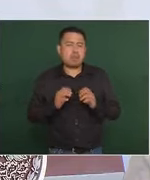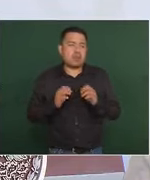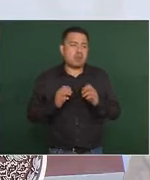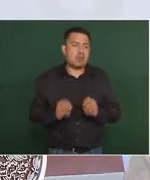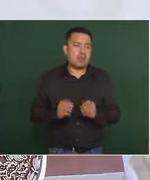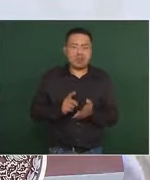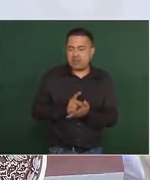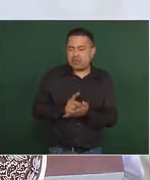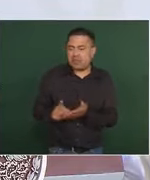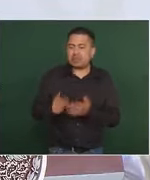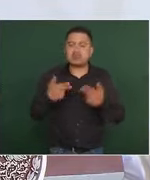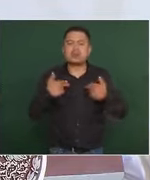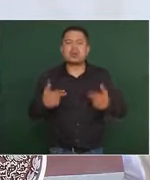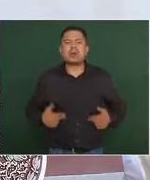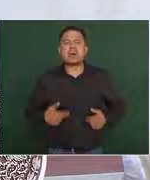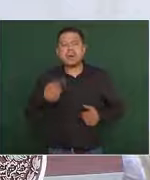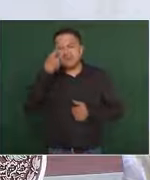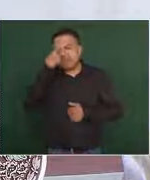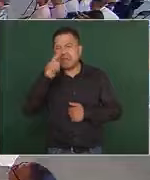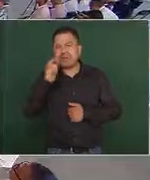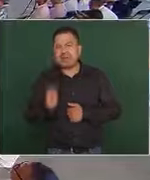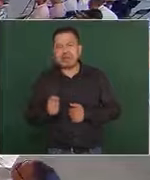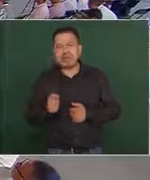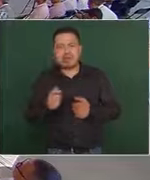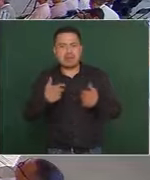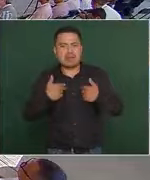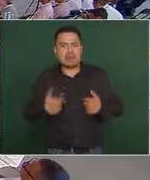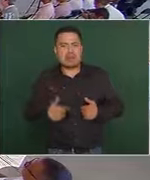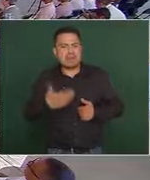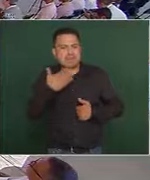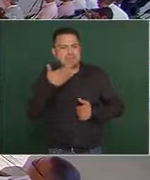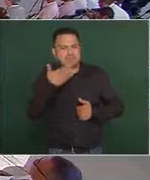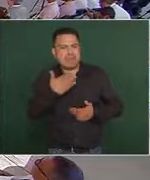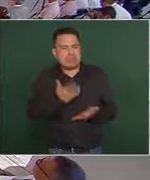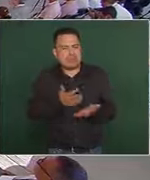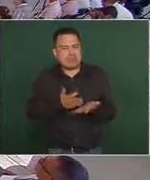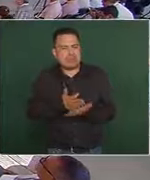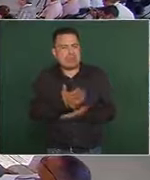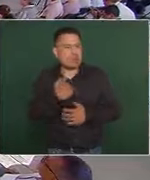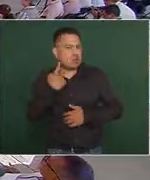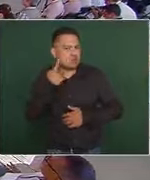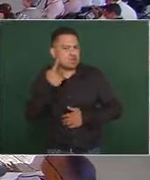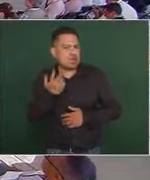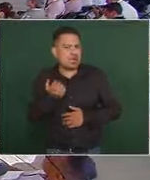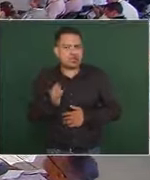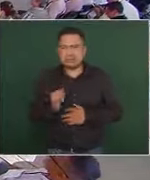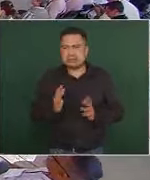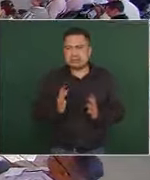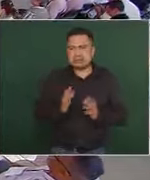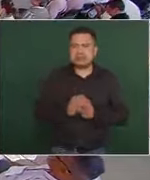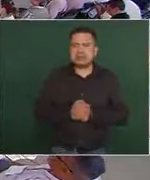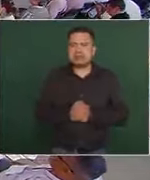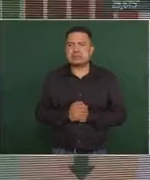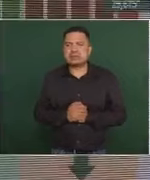Los derechos humanos son para los humanos derechos. He escuchado eso.